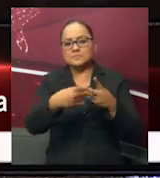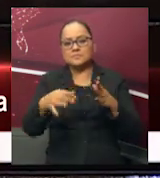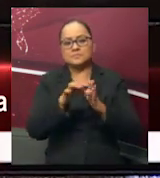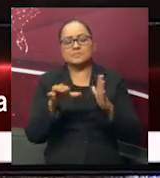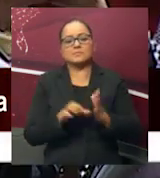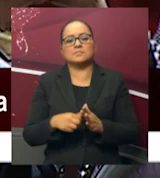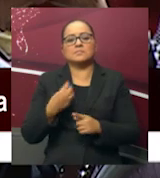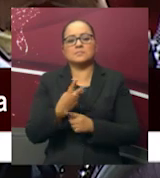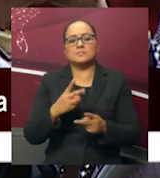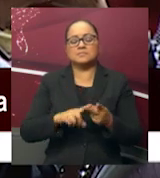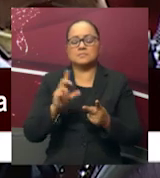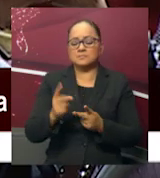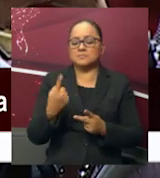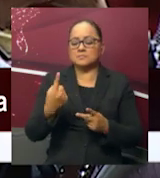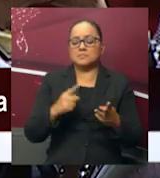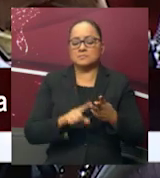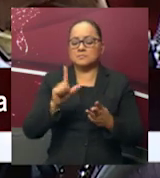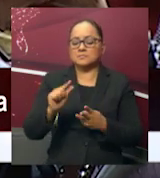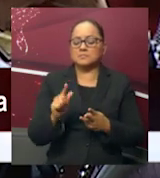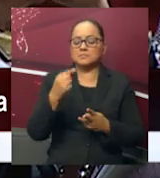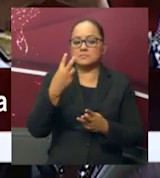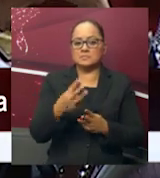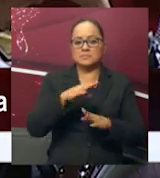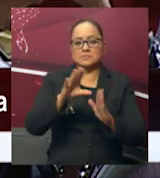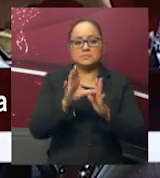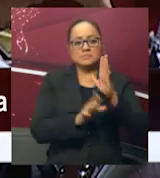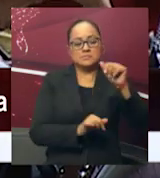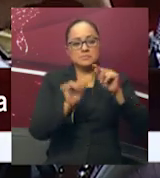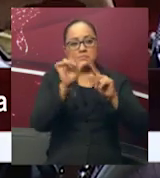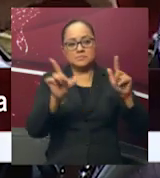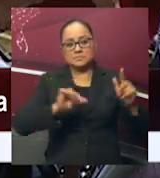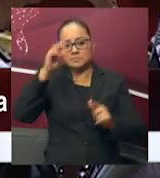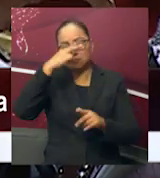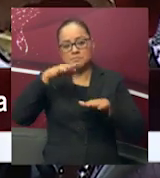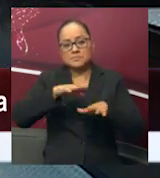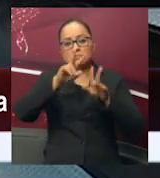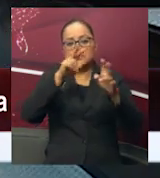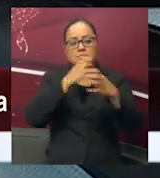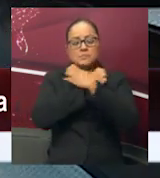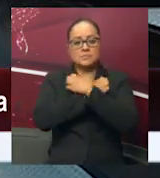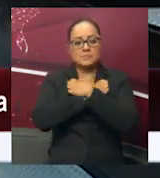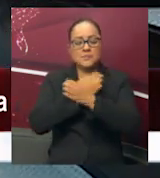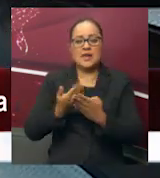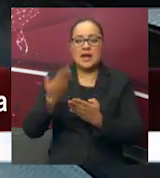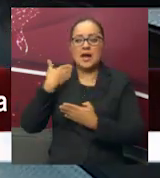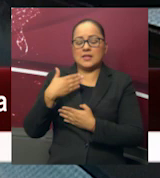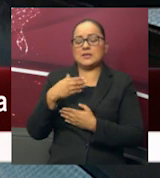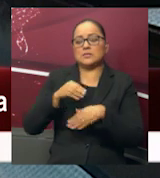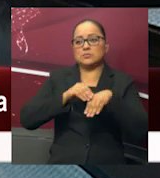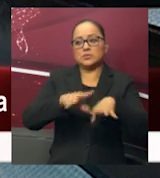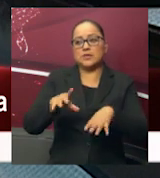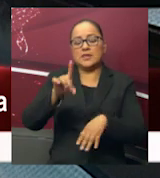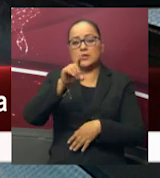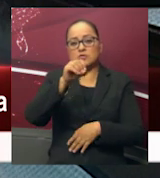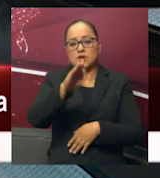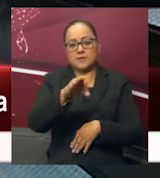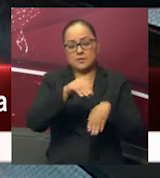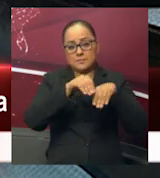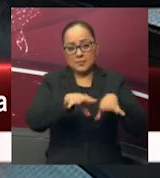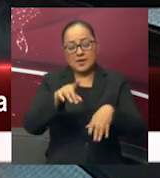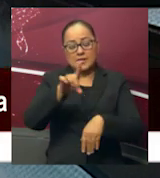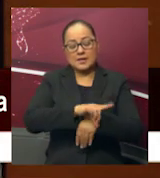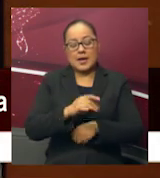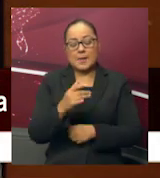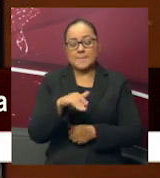3, 31 y 73 de la Constitución Política Federal en materia educativa, que se publicó el pasado 15 de mayo en el Diario Oficial de la